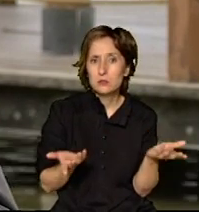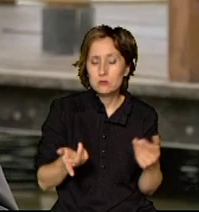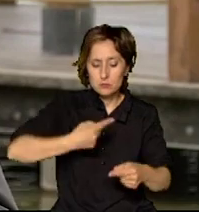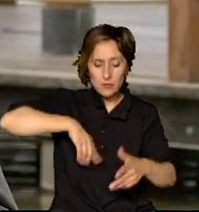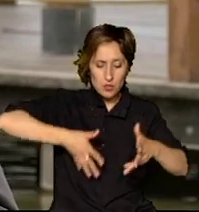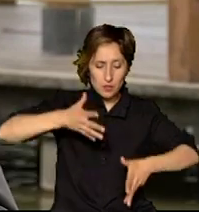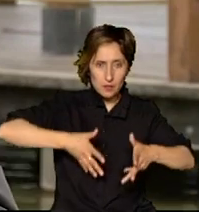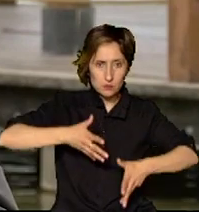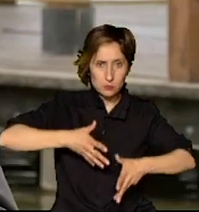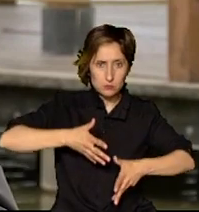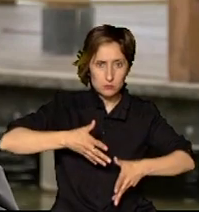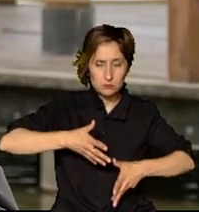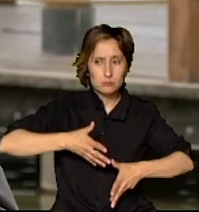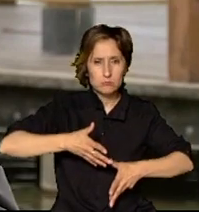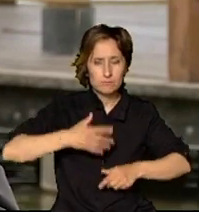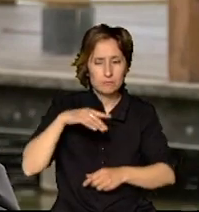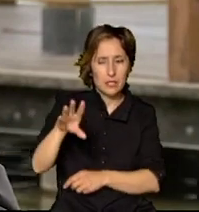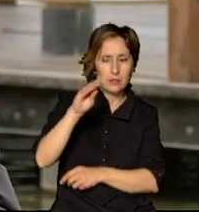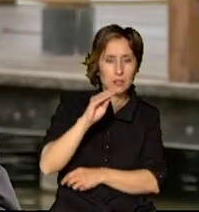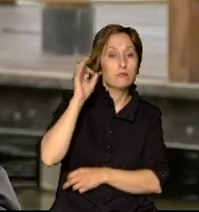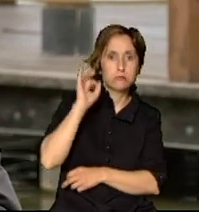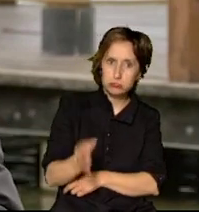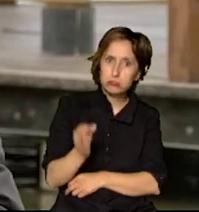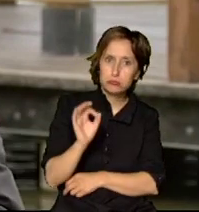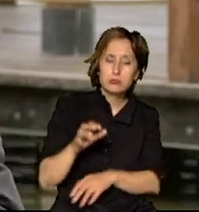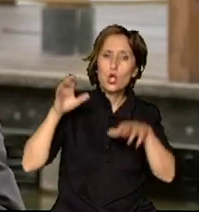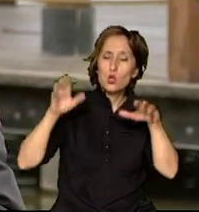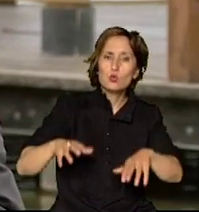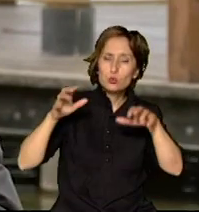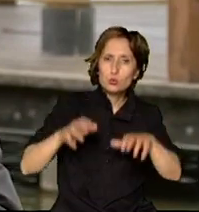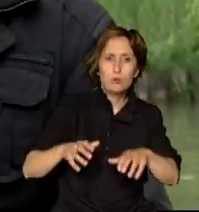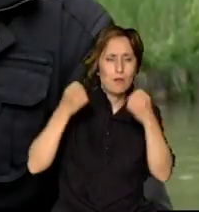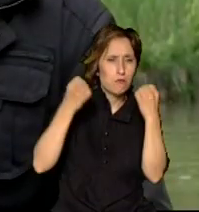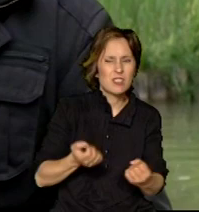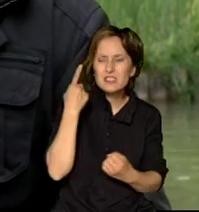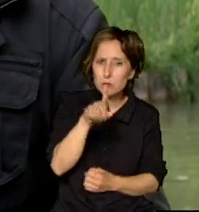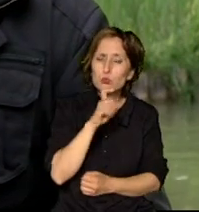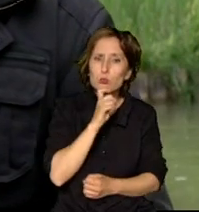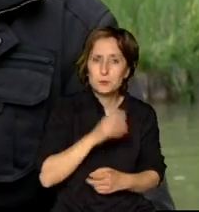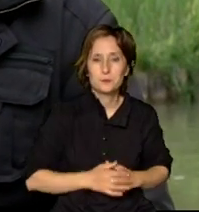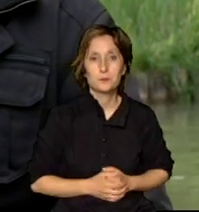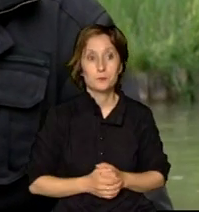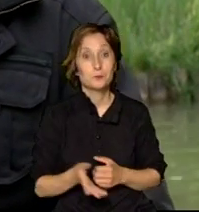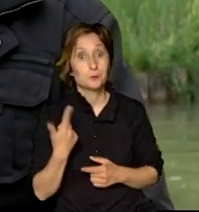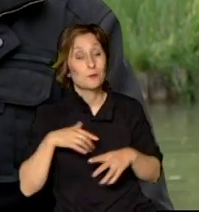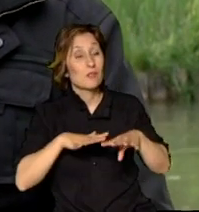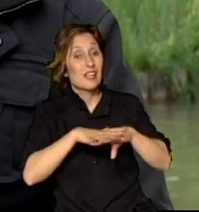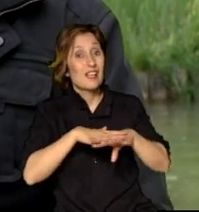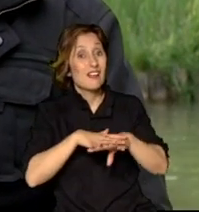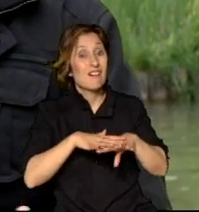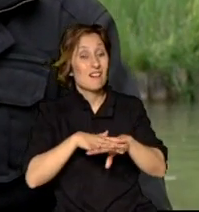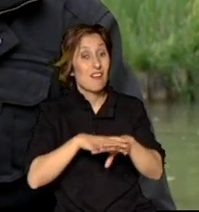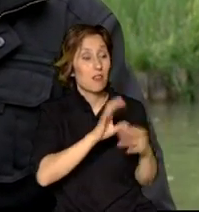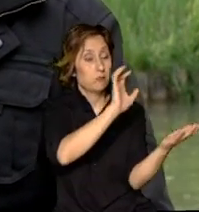ciudadanía que interpretar que verdaderamente hay una lluvia que ha sido potente? Bueno, nosotros tenemos una red de